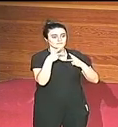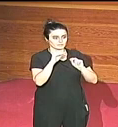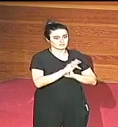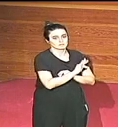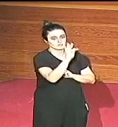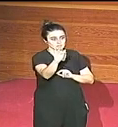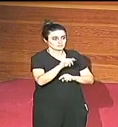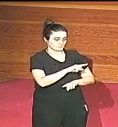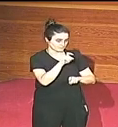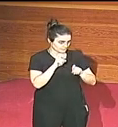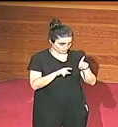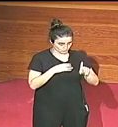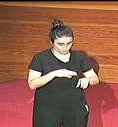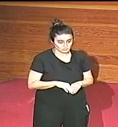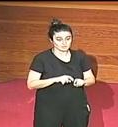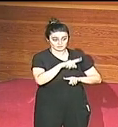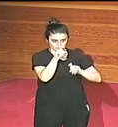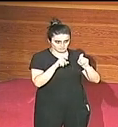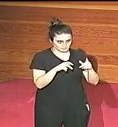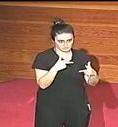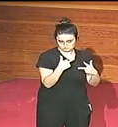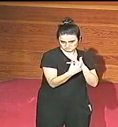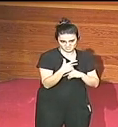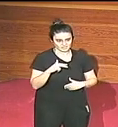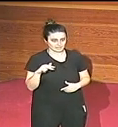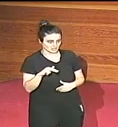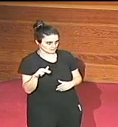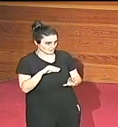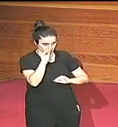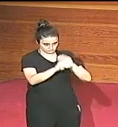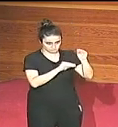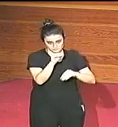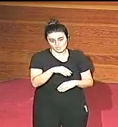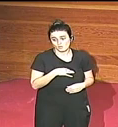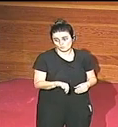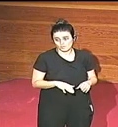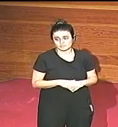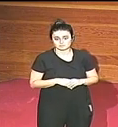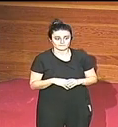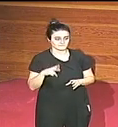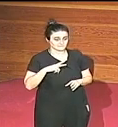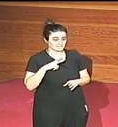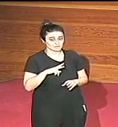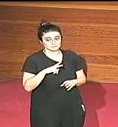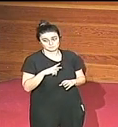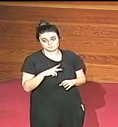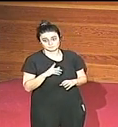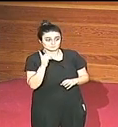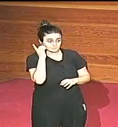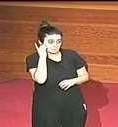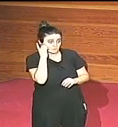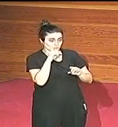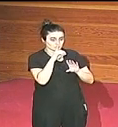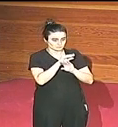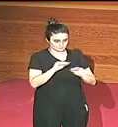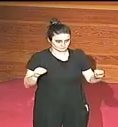dela, galderak euskaraz eta gaztelaniaz egin ahalko dira. Mesedez isilarazi mugikorrak,